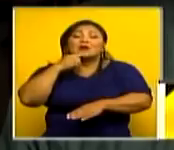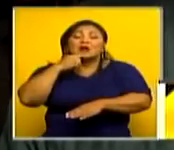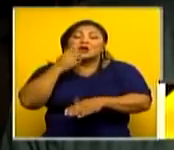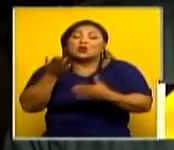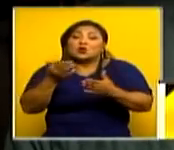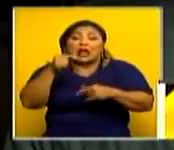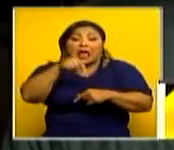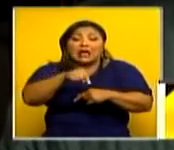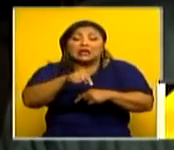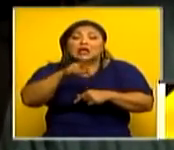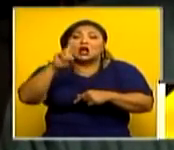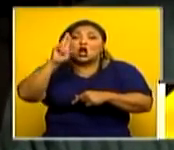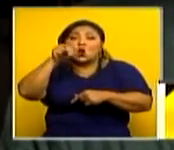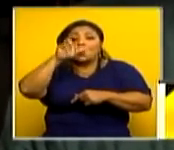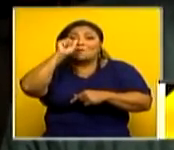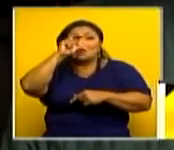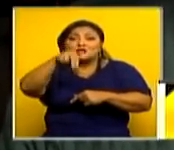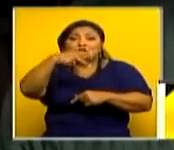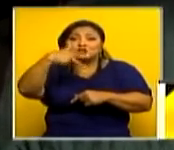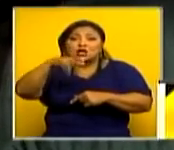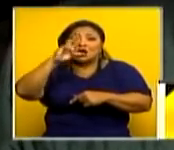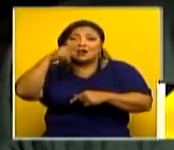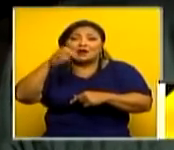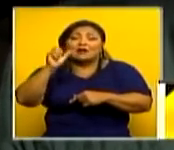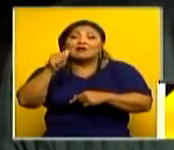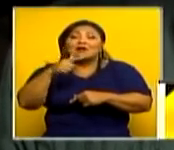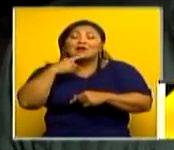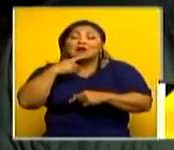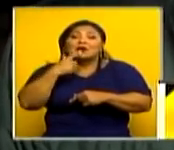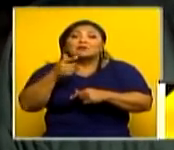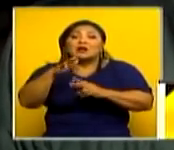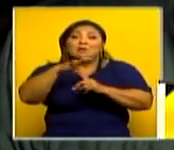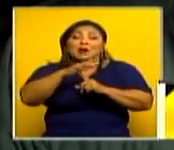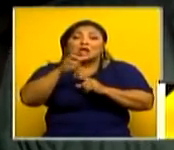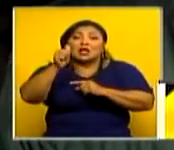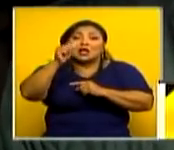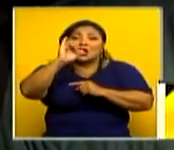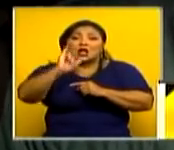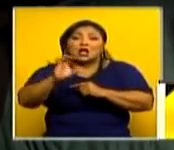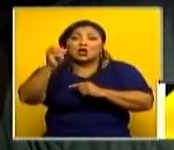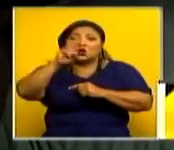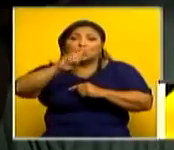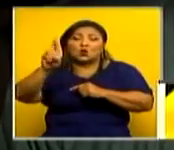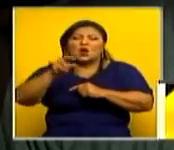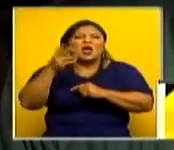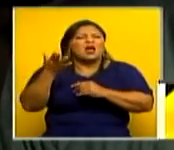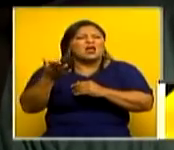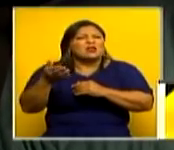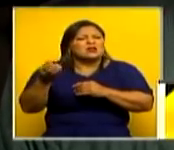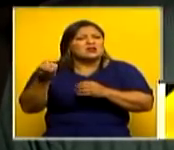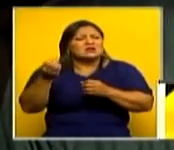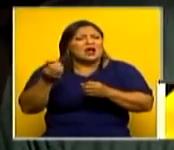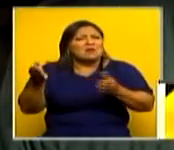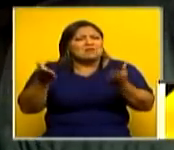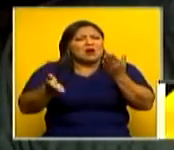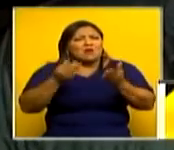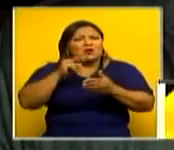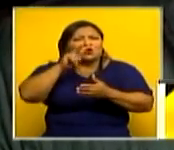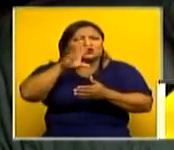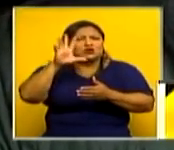aquí en el Parque Ayora. Tenemos conocimiento que en Rumichaca existen alrededor de 250 migrantes